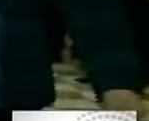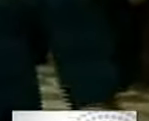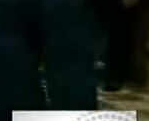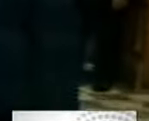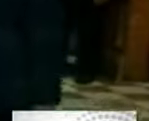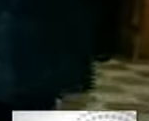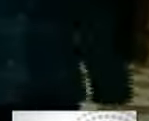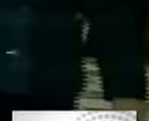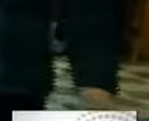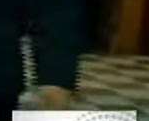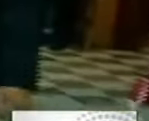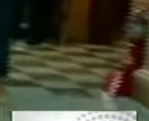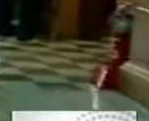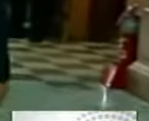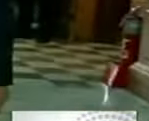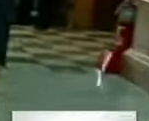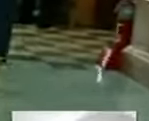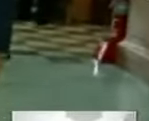votación este voto de confianza.